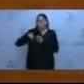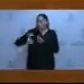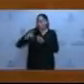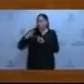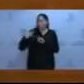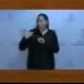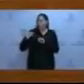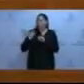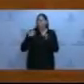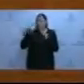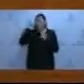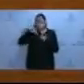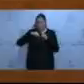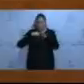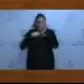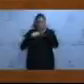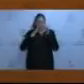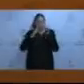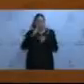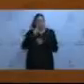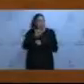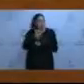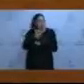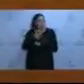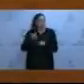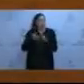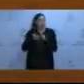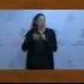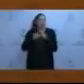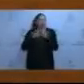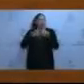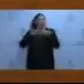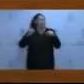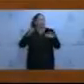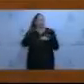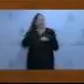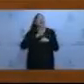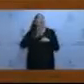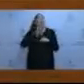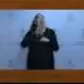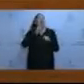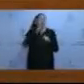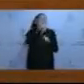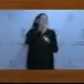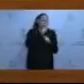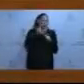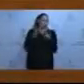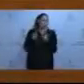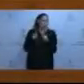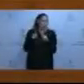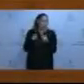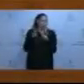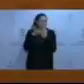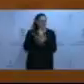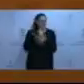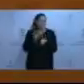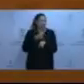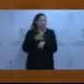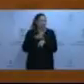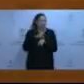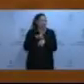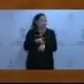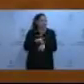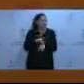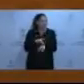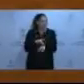que la atención primaria del paraíso natural socialista de Asturias, desde 2003, tiene las agencias aseguradas y cerradas